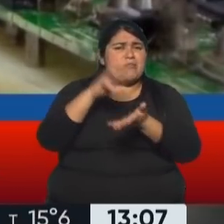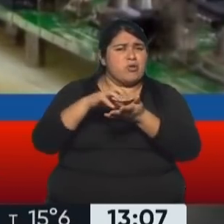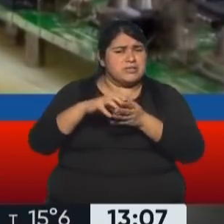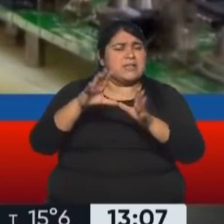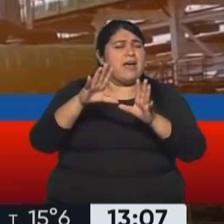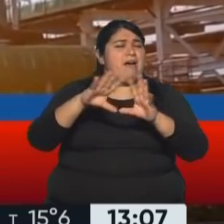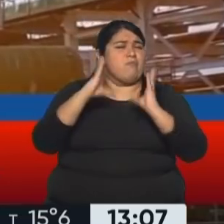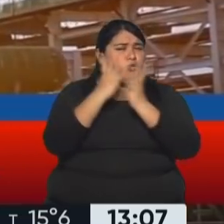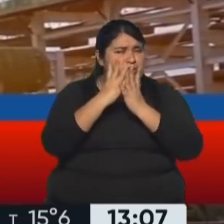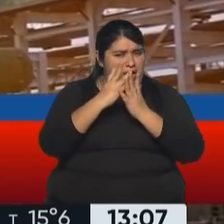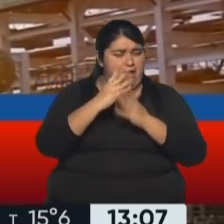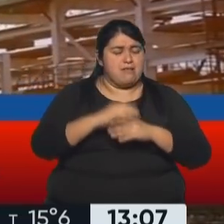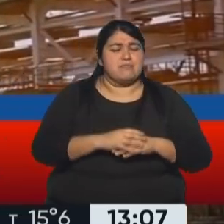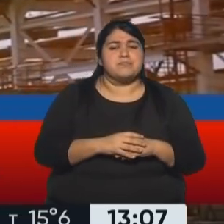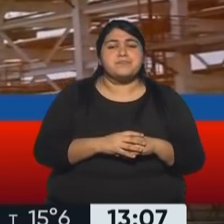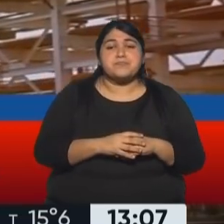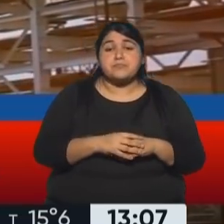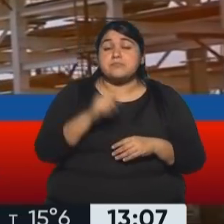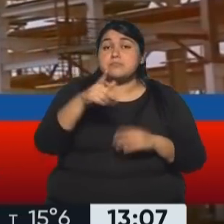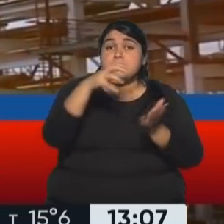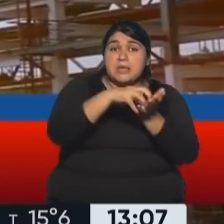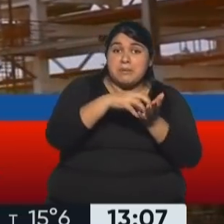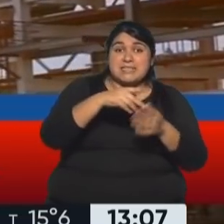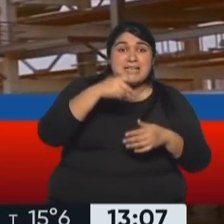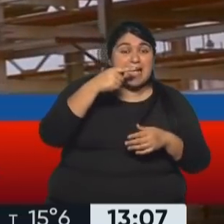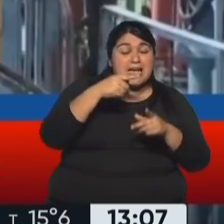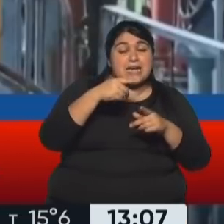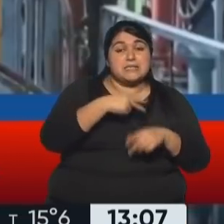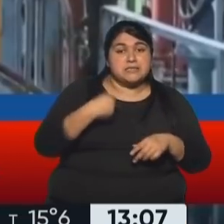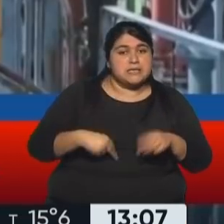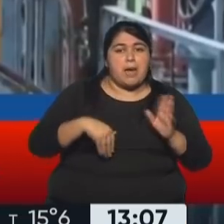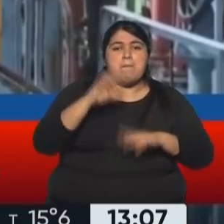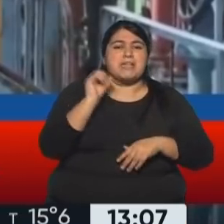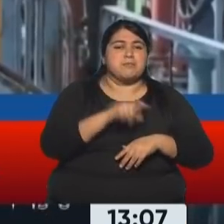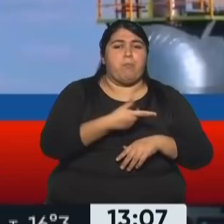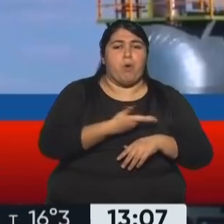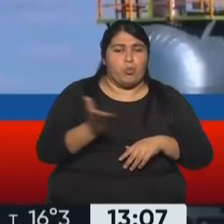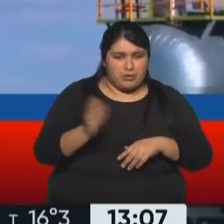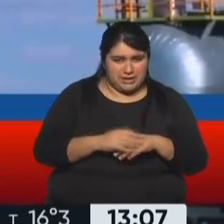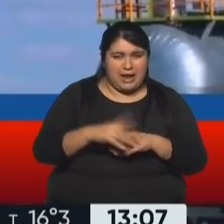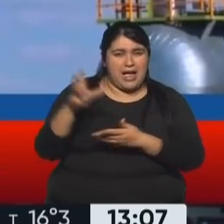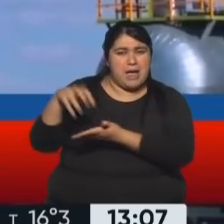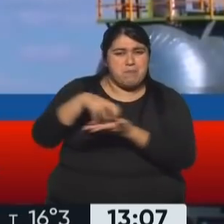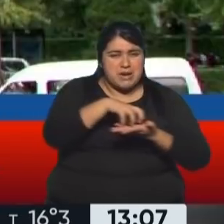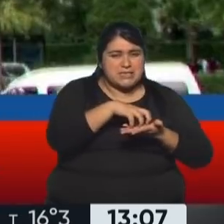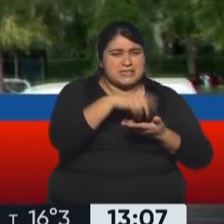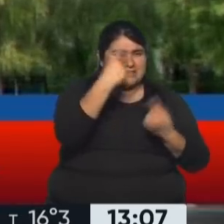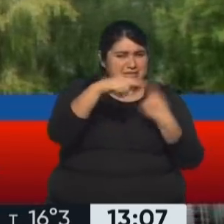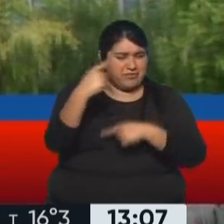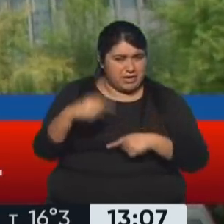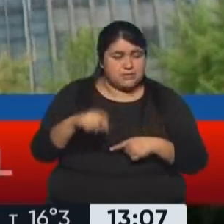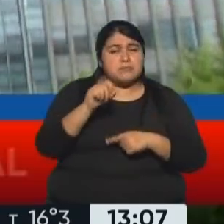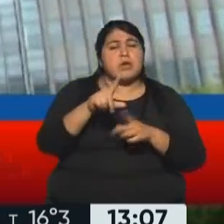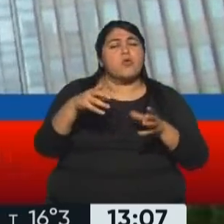globales. Las más grandes empresas chinas son de propiedad estatal, como China National Petroleum Corporation, los